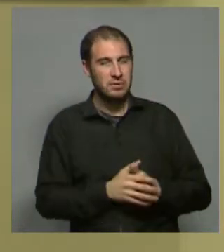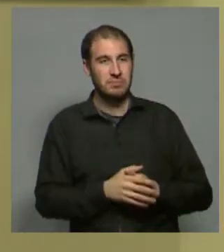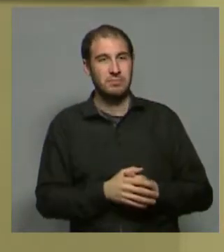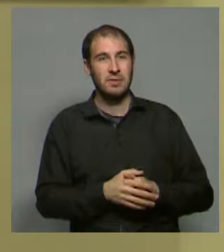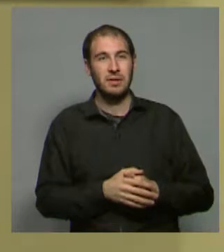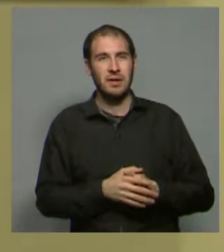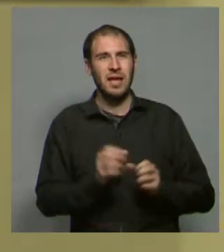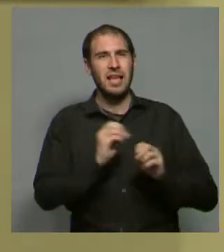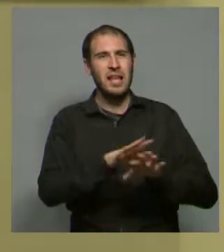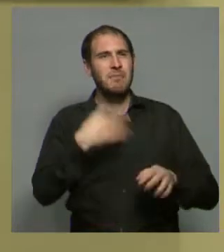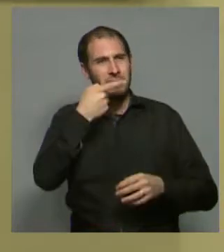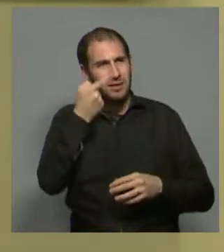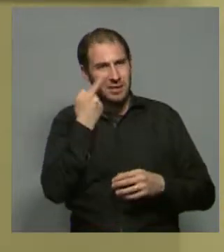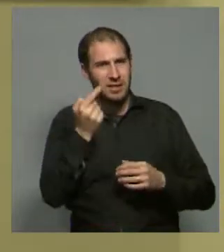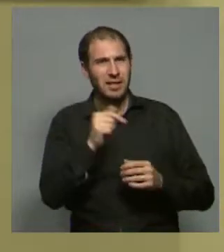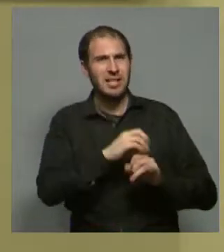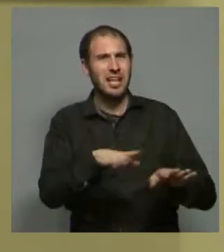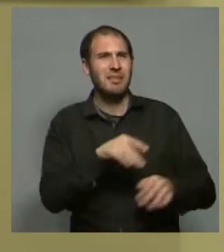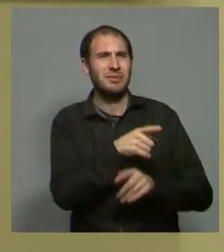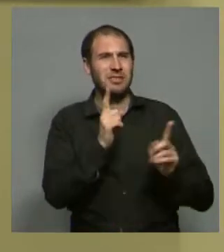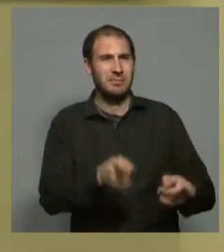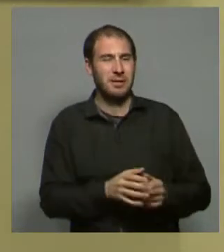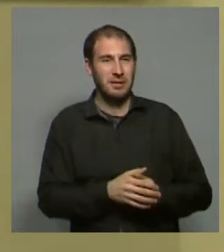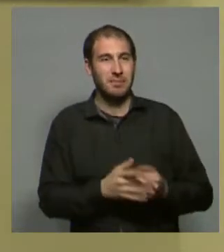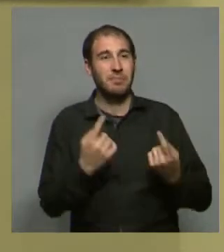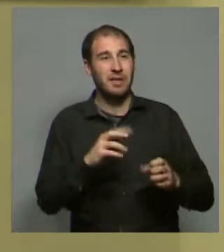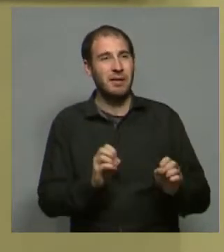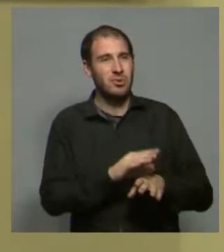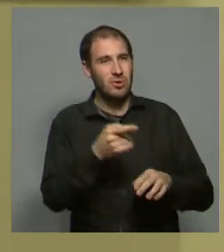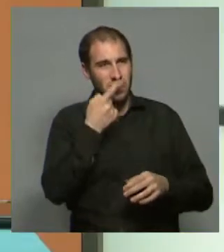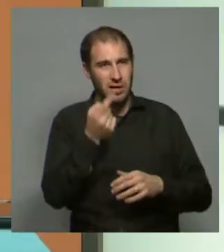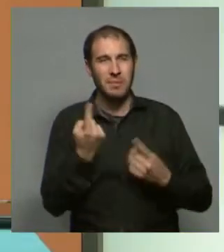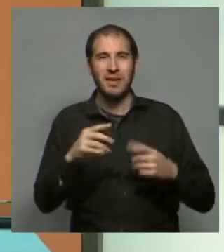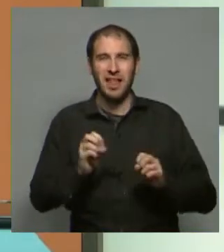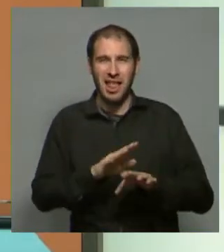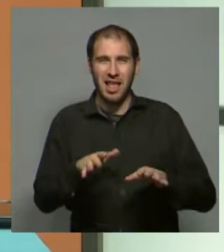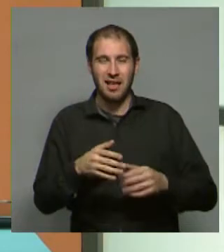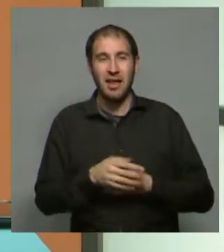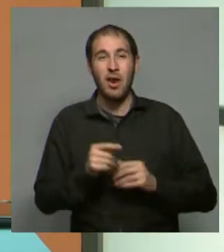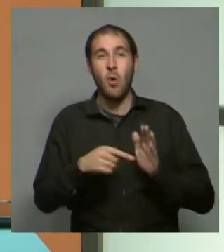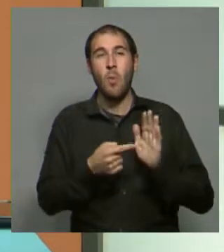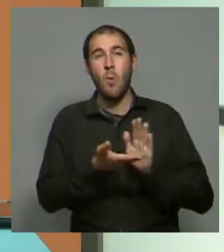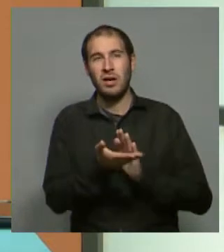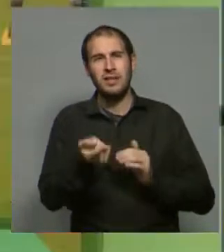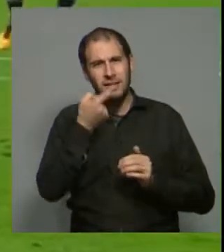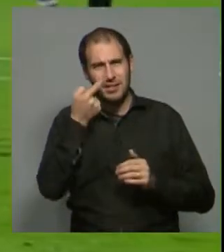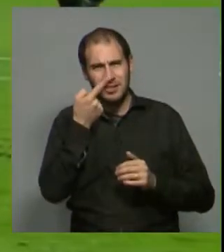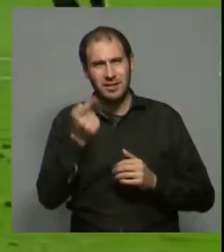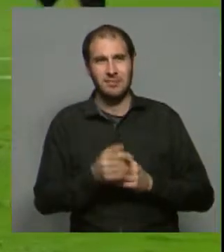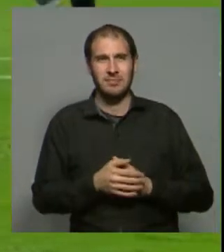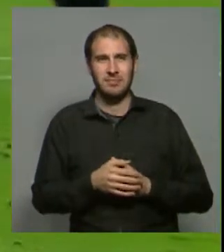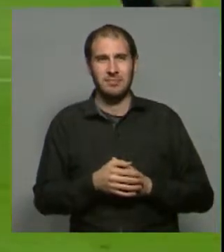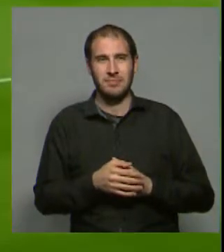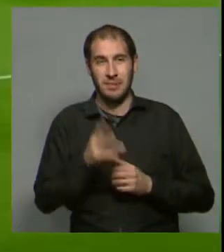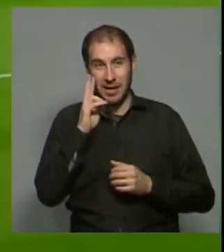Bueno, extrañamos las curiosidades. Te extrañamos a vos también, pero extrañamos las curiosidades. Pero extrañaba más las curiosidades. Miren, sí, vamos a mostrar esta curiosidad que, si